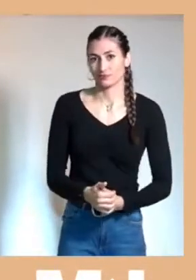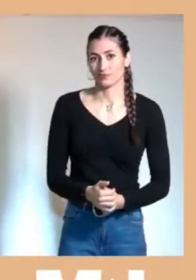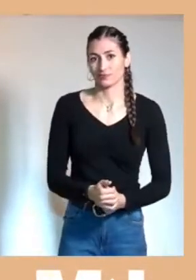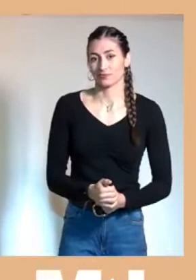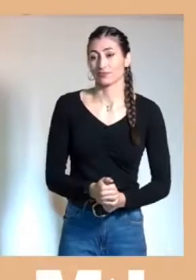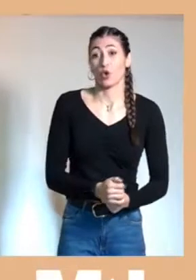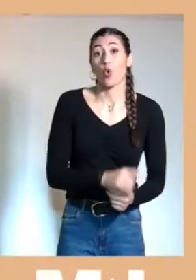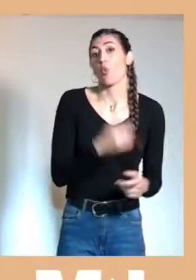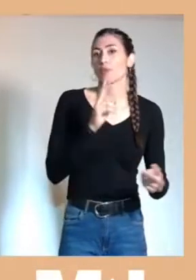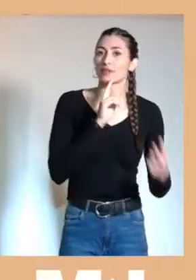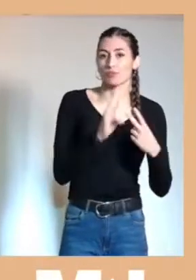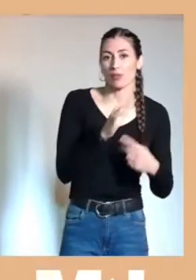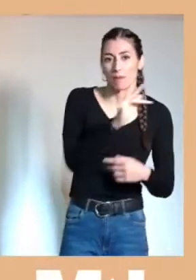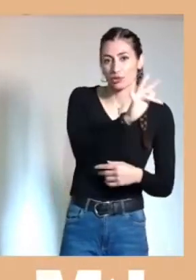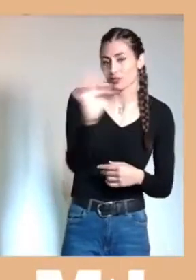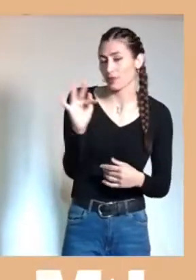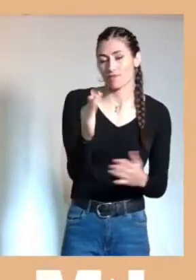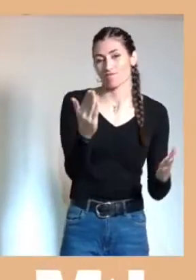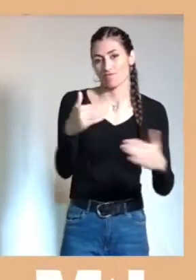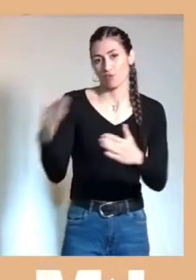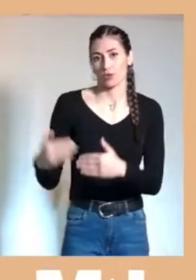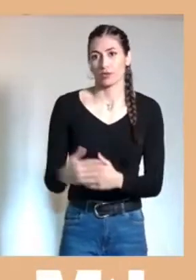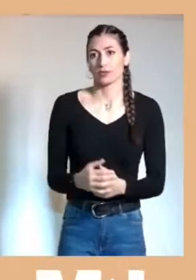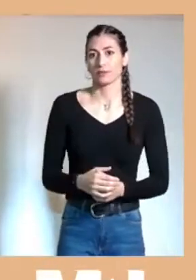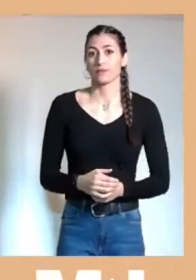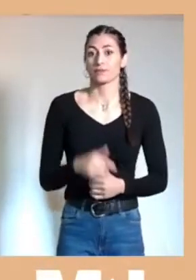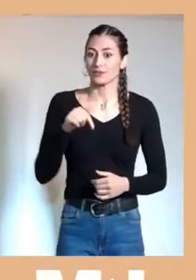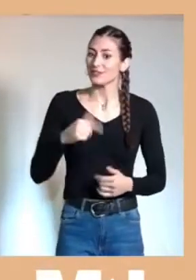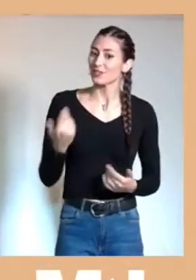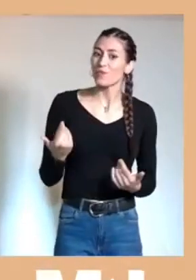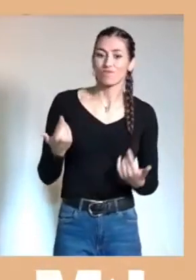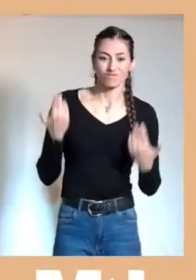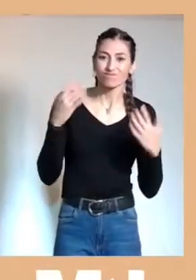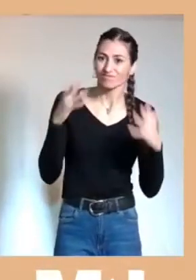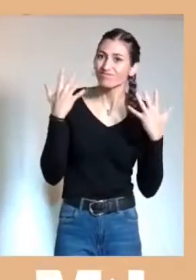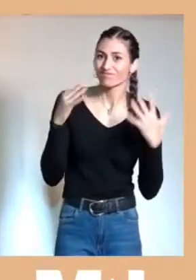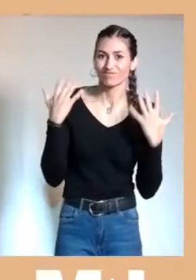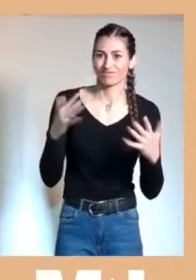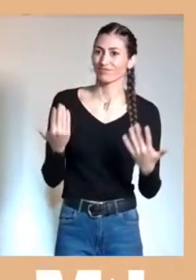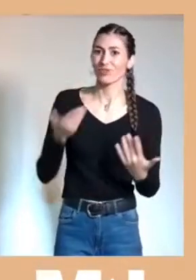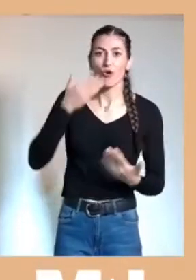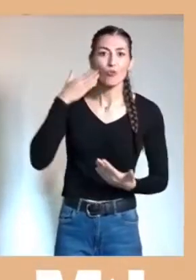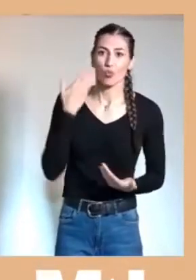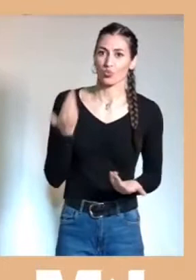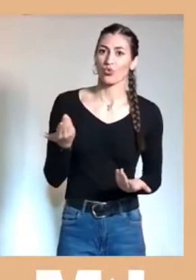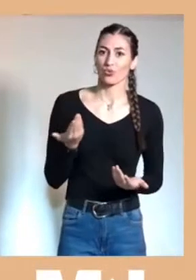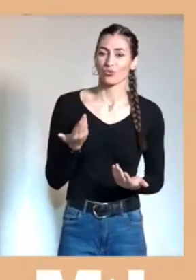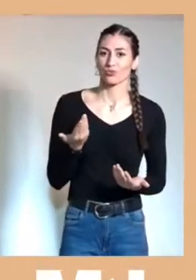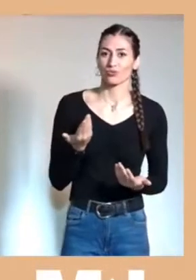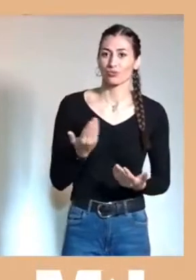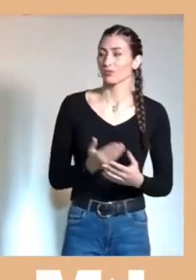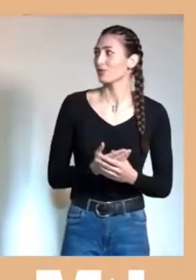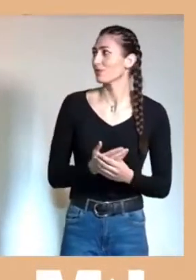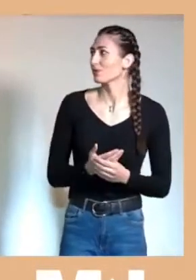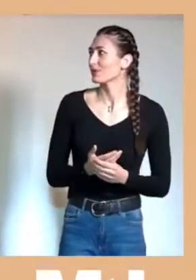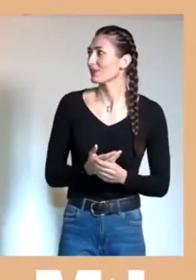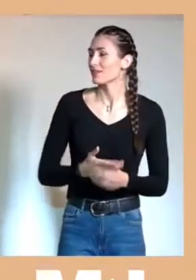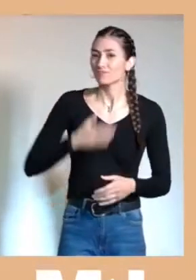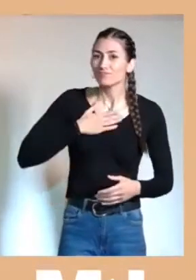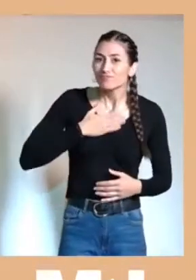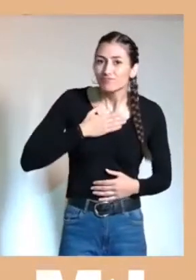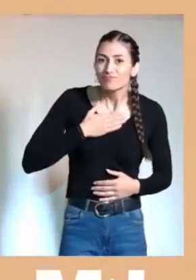respuesta positiva. Entonces, yo creo que es un motivo de mucho orgullo. Tenemos que estar muy orgullosos de nuestra chapa, como hacen los